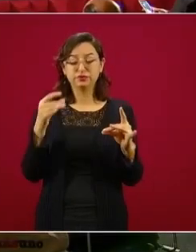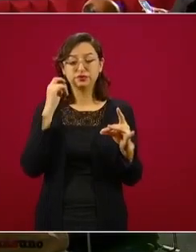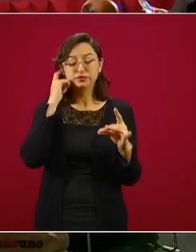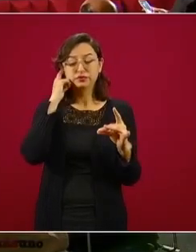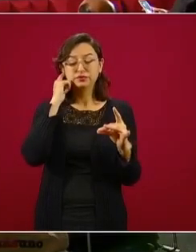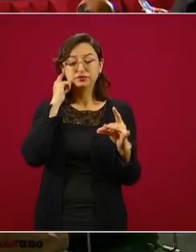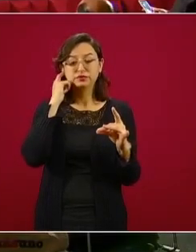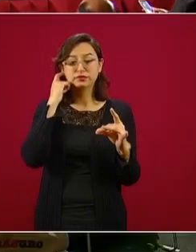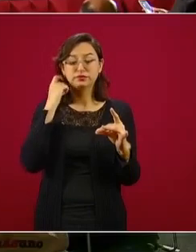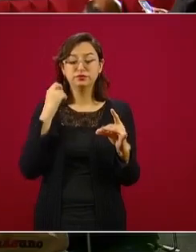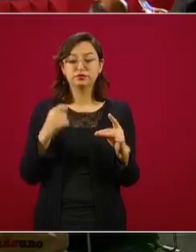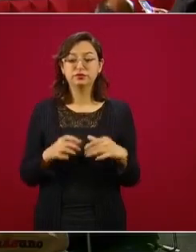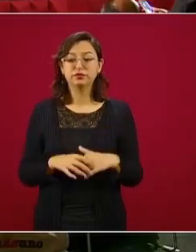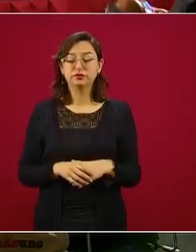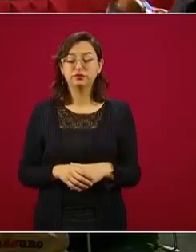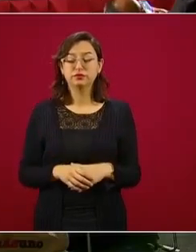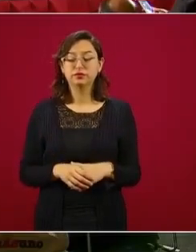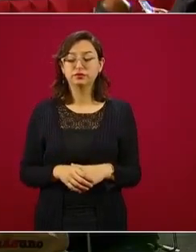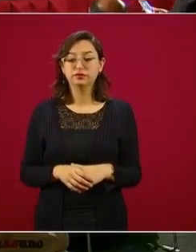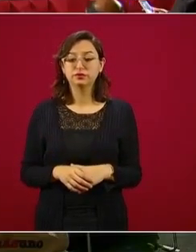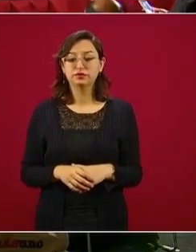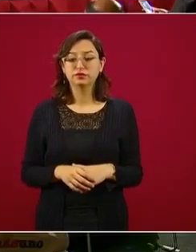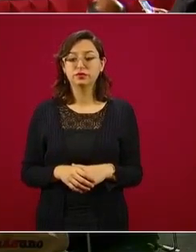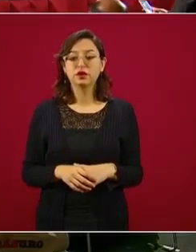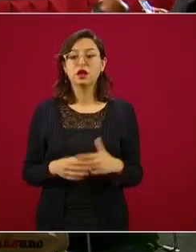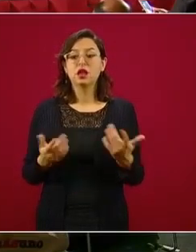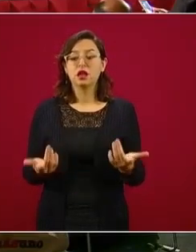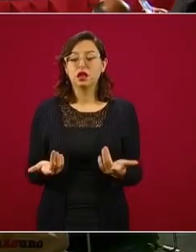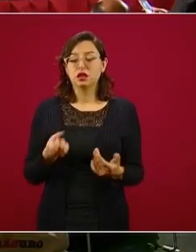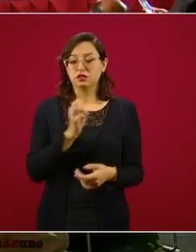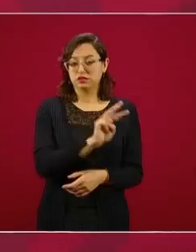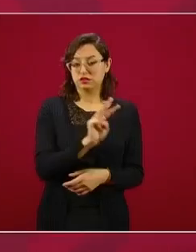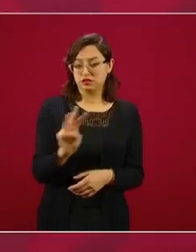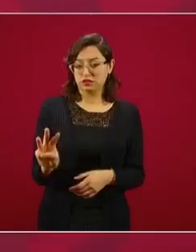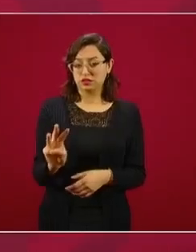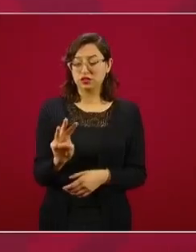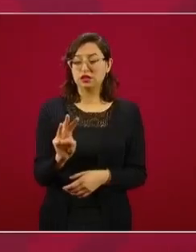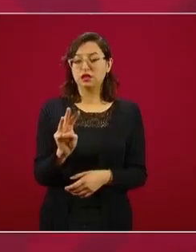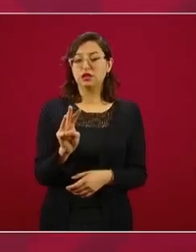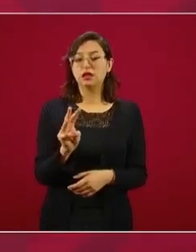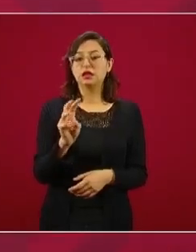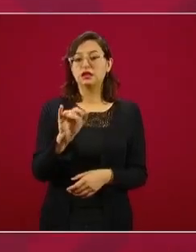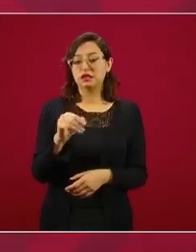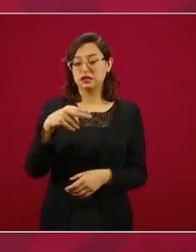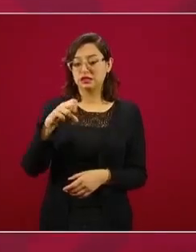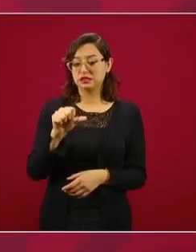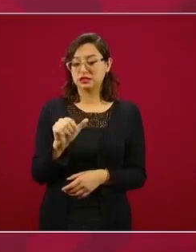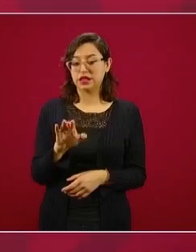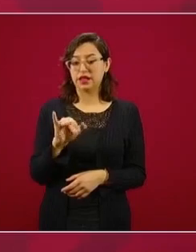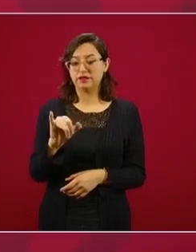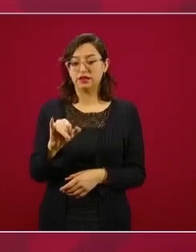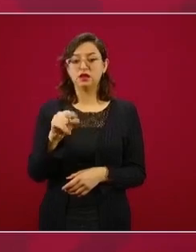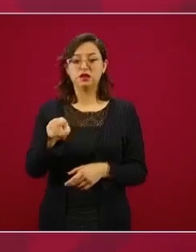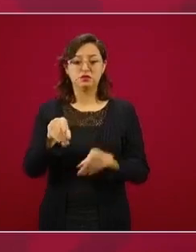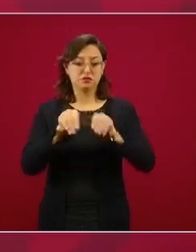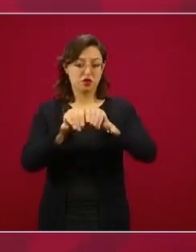poner en la página de la Secretaría del INSABI para que ustedes tan solo